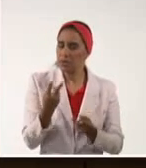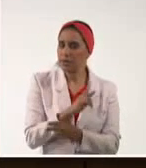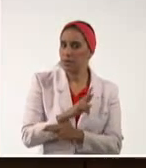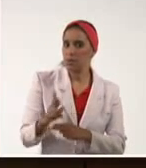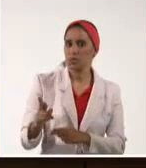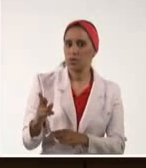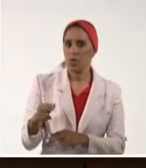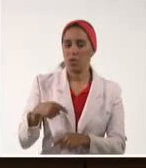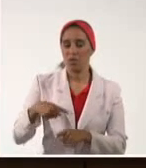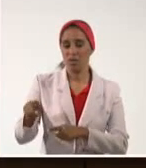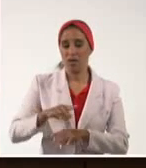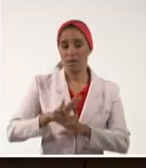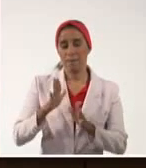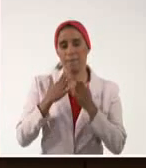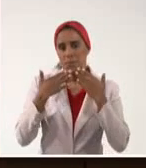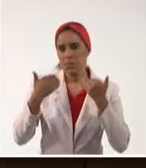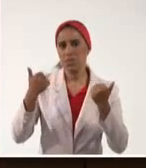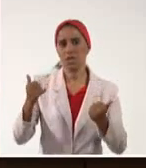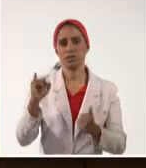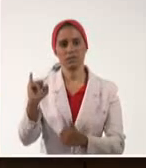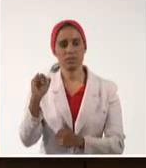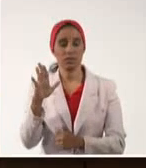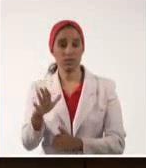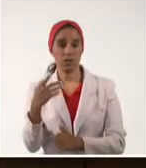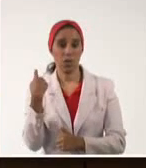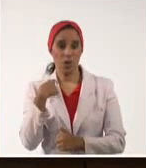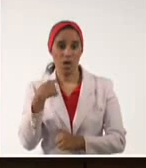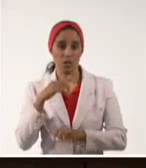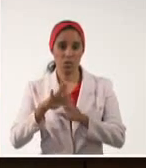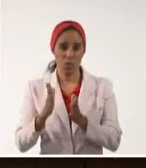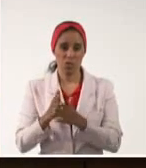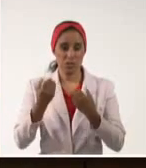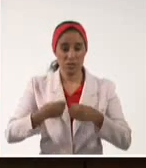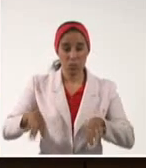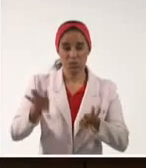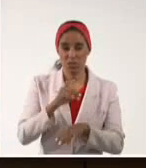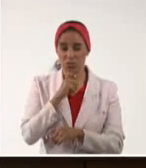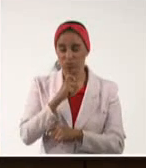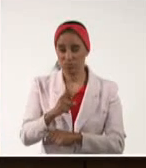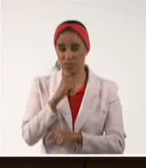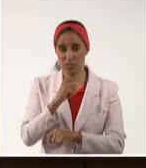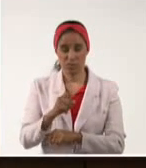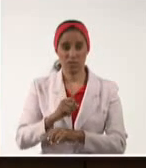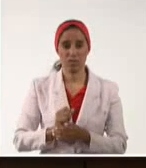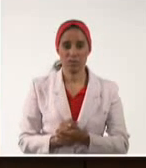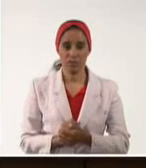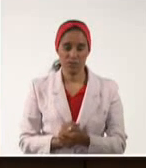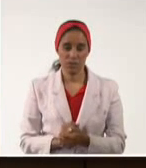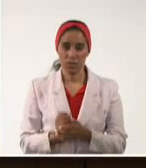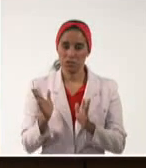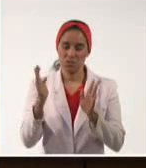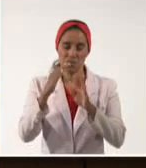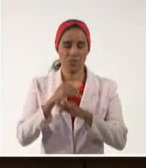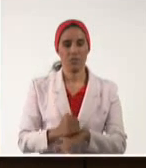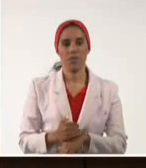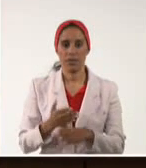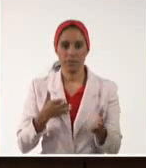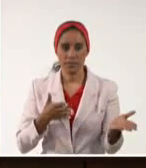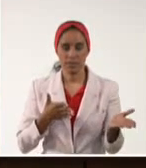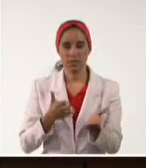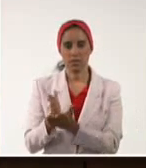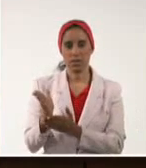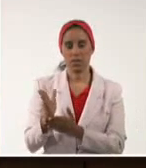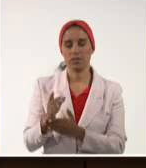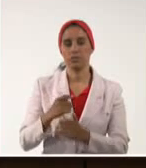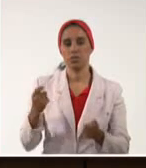sobrevivido 65 años a cercos y amenazas de todo tipo, sin perder los sueños y las esperanzas